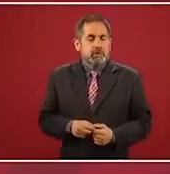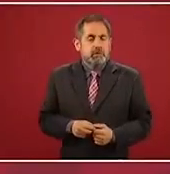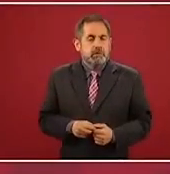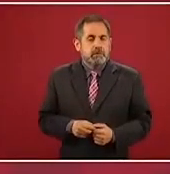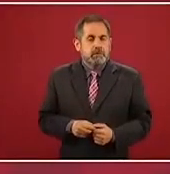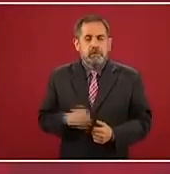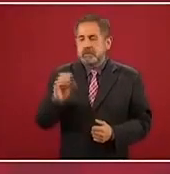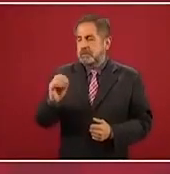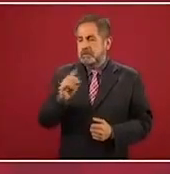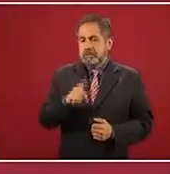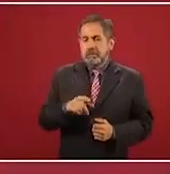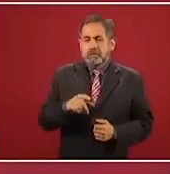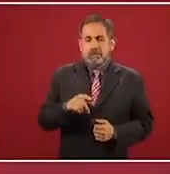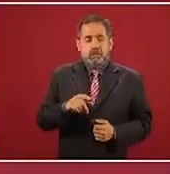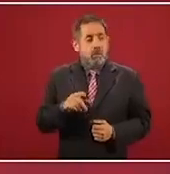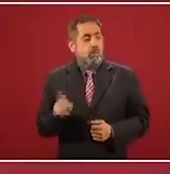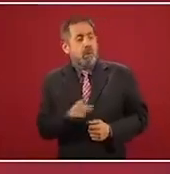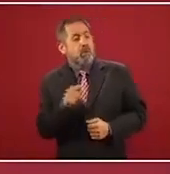O en la Mixteca,